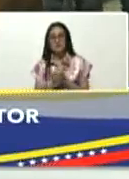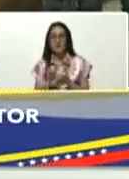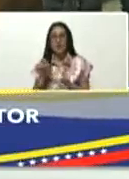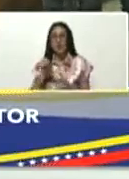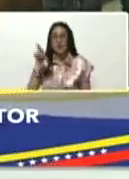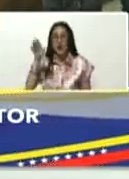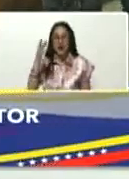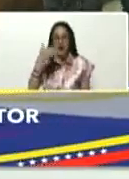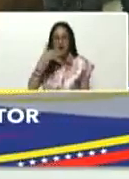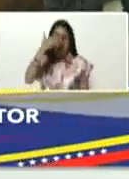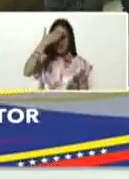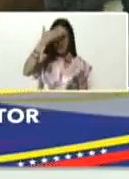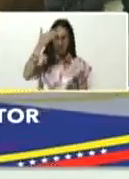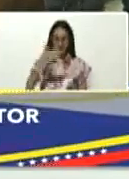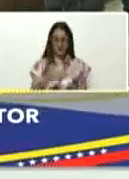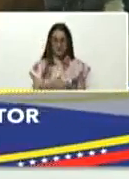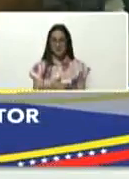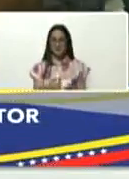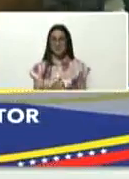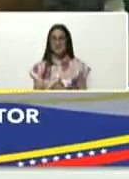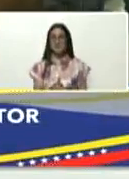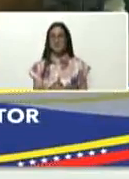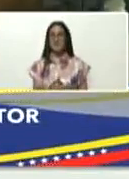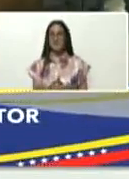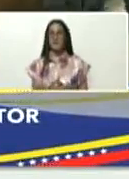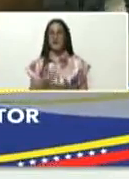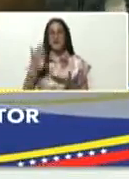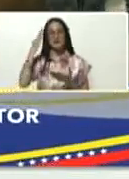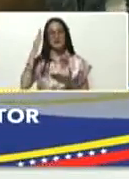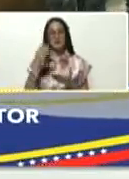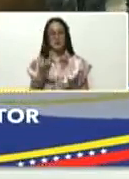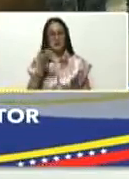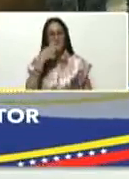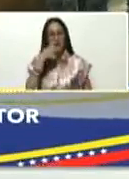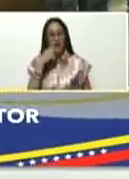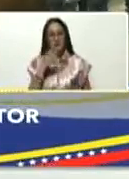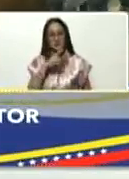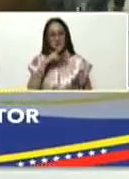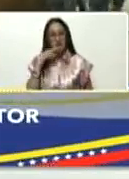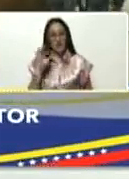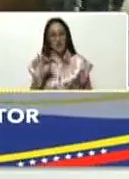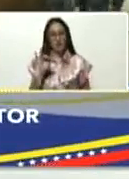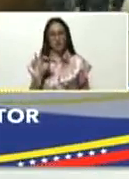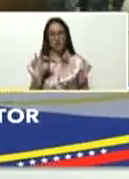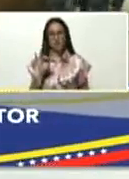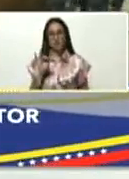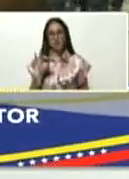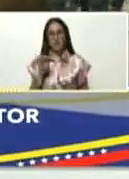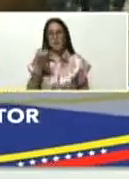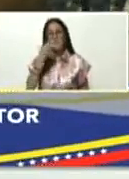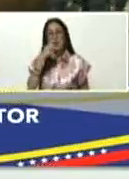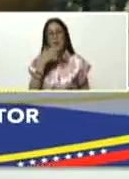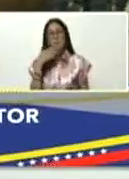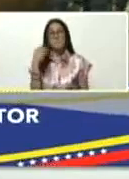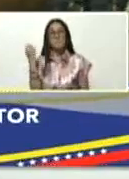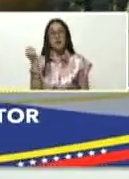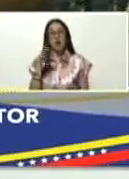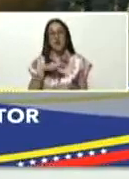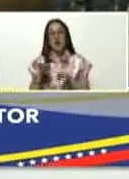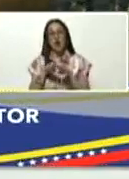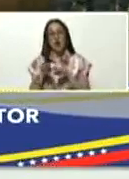árabes, por el Medio Oriente, que valoran tanto un buen mango, y el mango cojedeño es el mejor mango